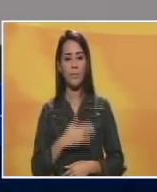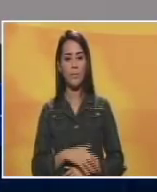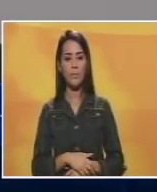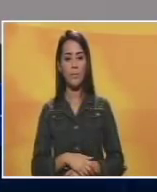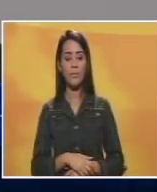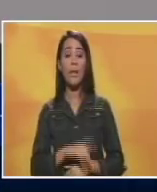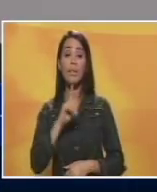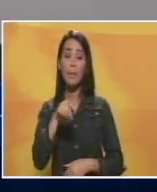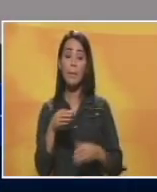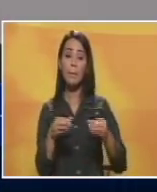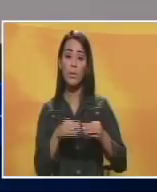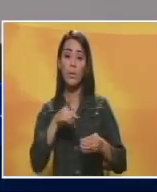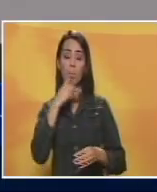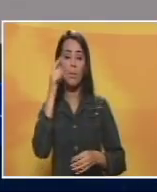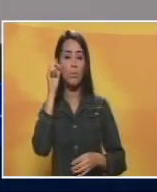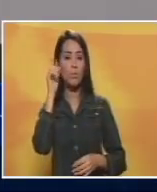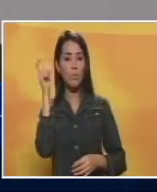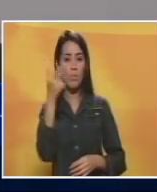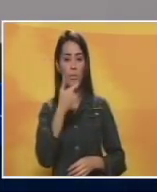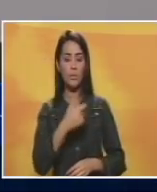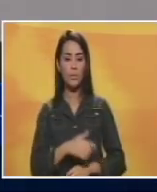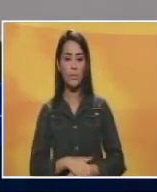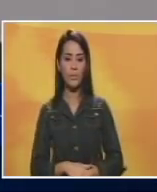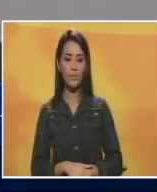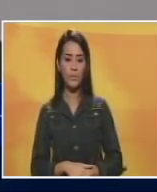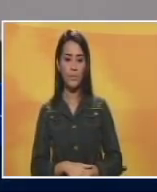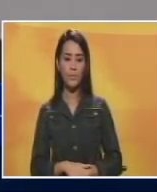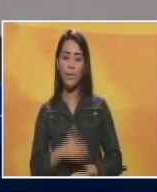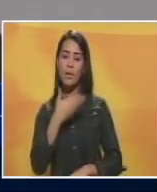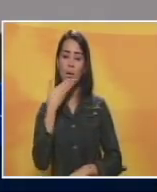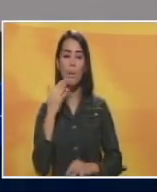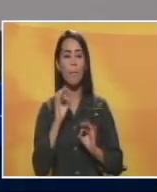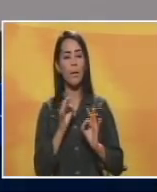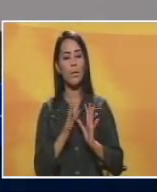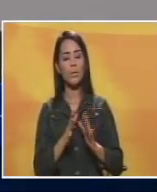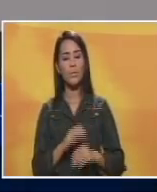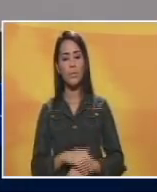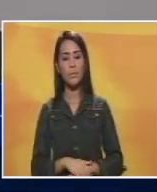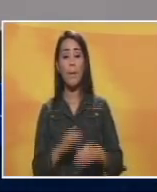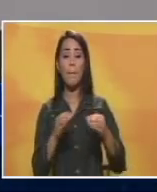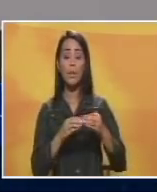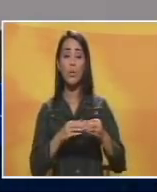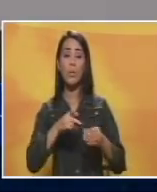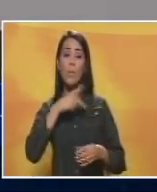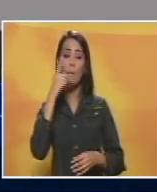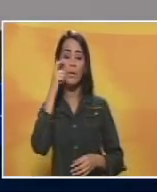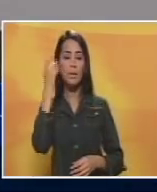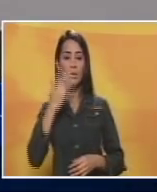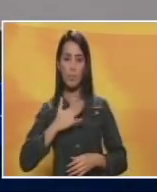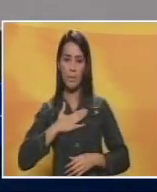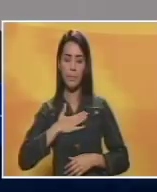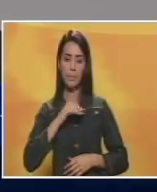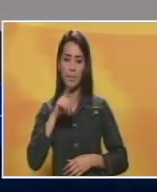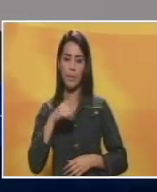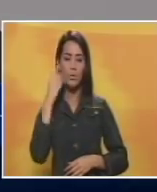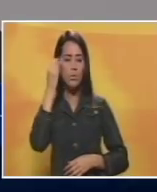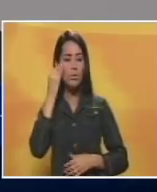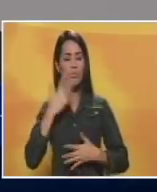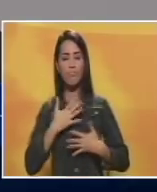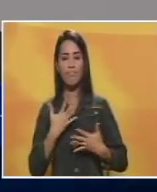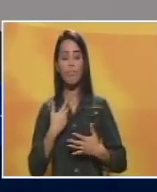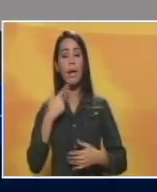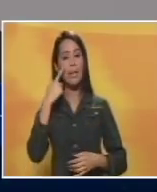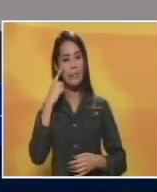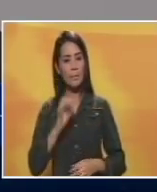y para el Partido Popular. O dicho de otra forma, es lo mejor para el Partido Popular y para mí. Y creo que